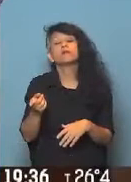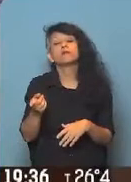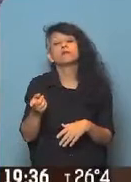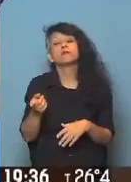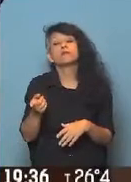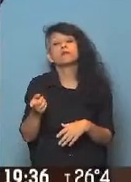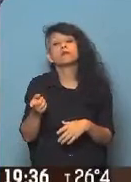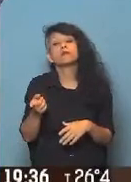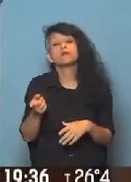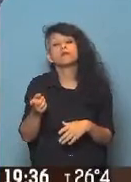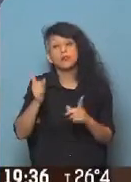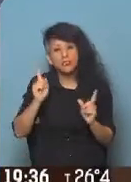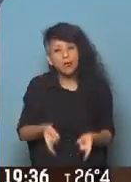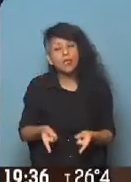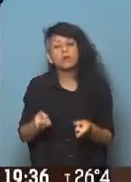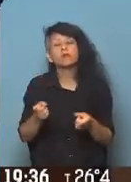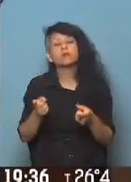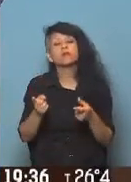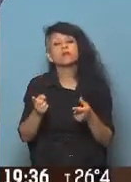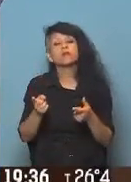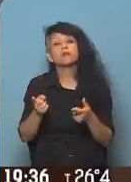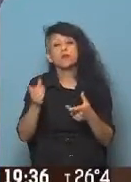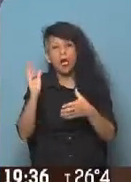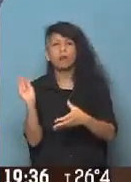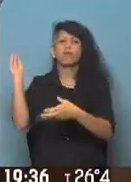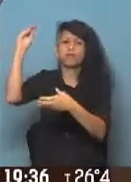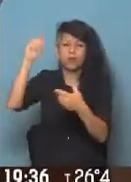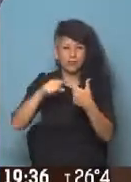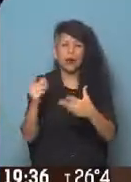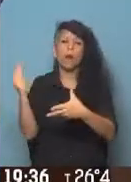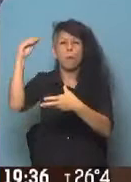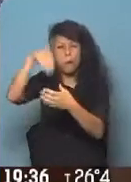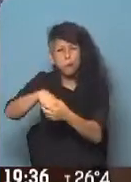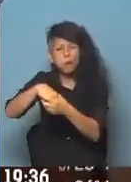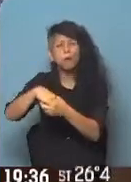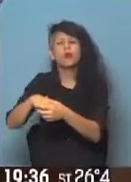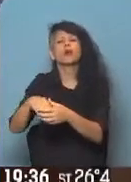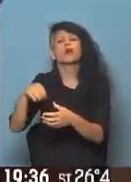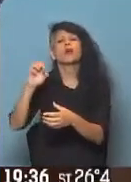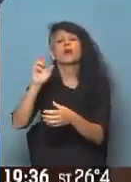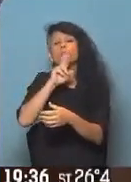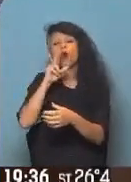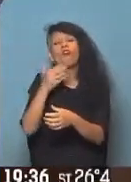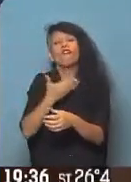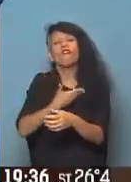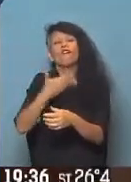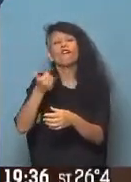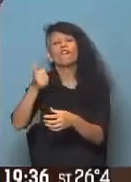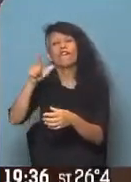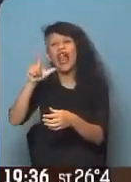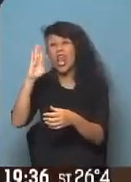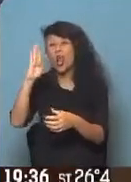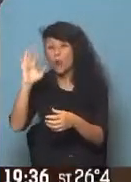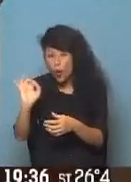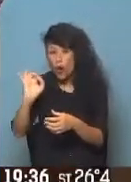incorporación de la ex procuradora de la provincia buenos aires maría del carmen falbo como asesora del ministro grava no